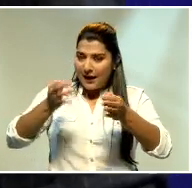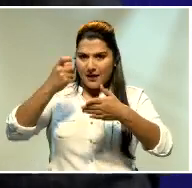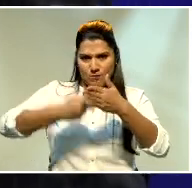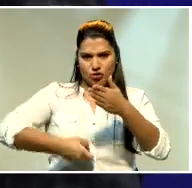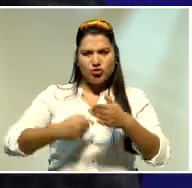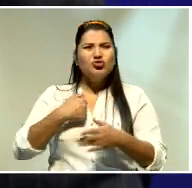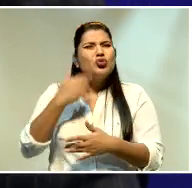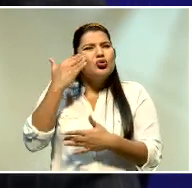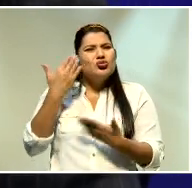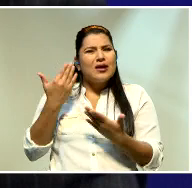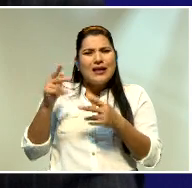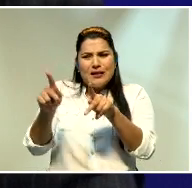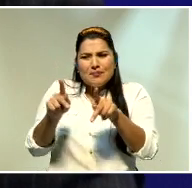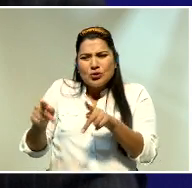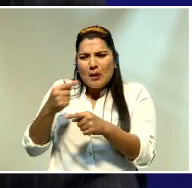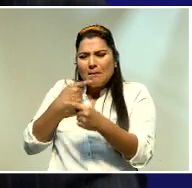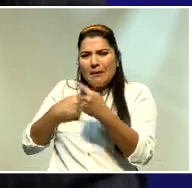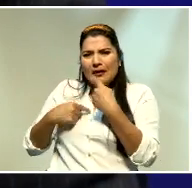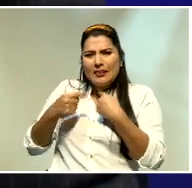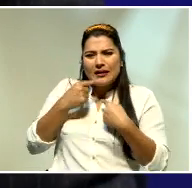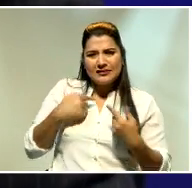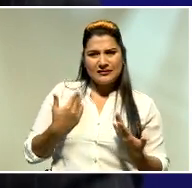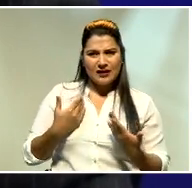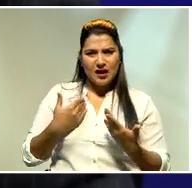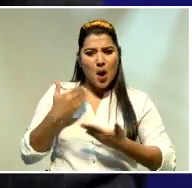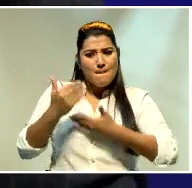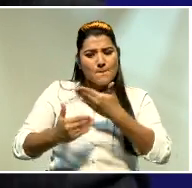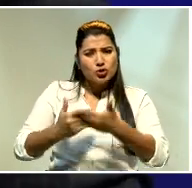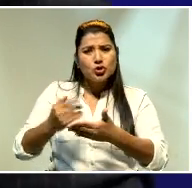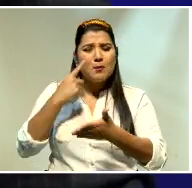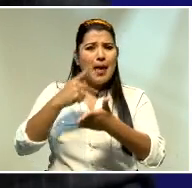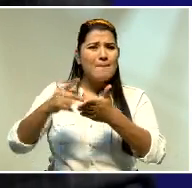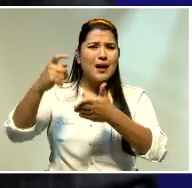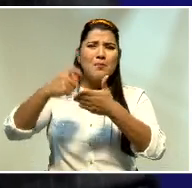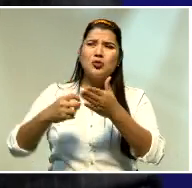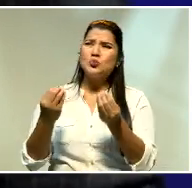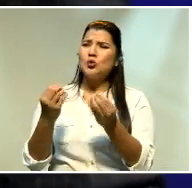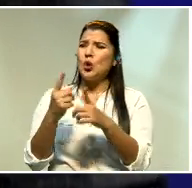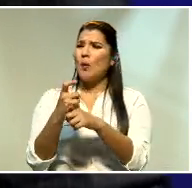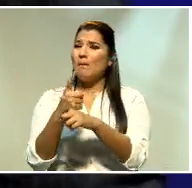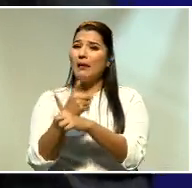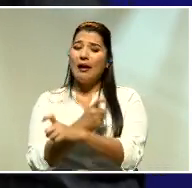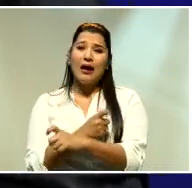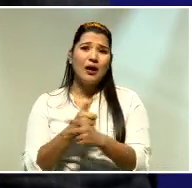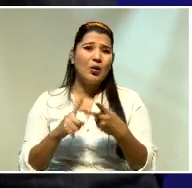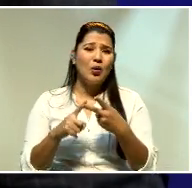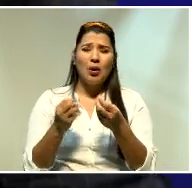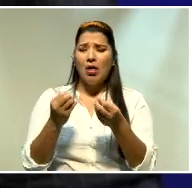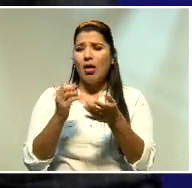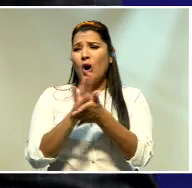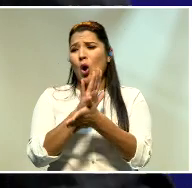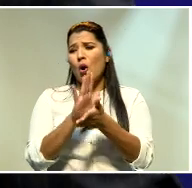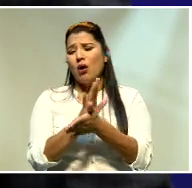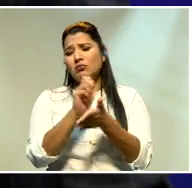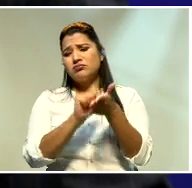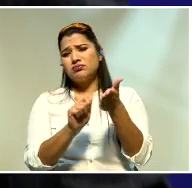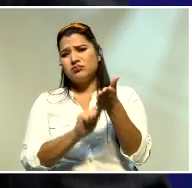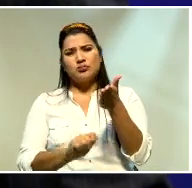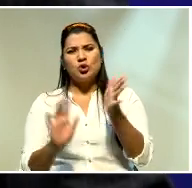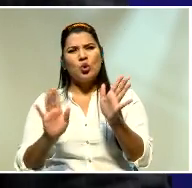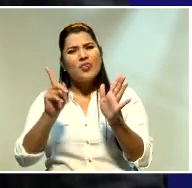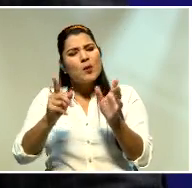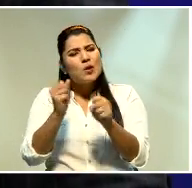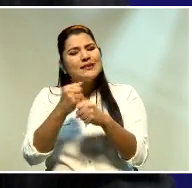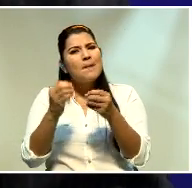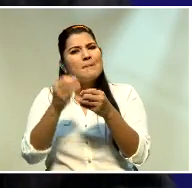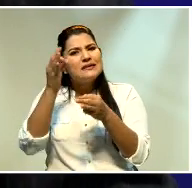yo lo sé y la gente me lo dice, los trámites para pagar impuestos son complejísimos, son un montón de formularios, eso hay que simplificarlo